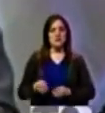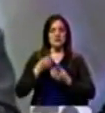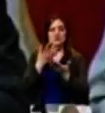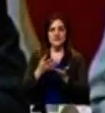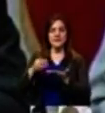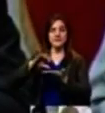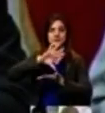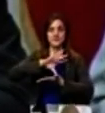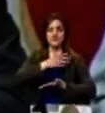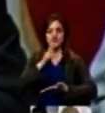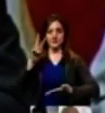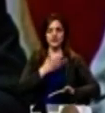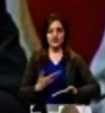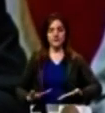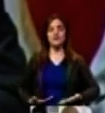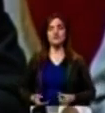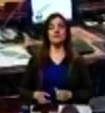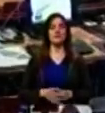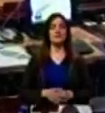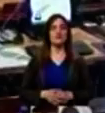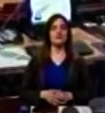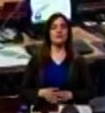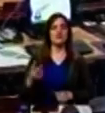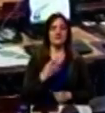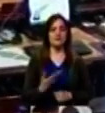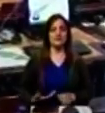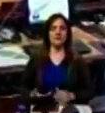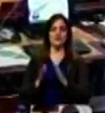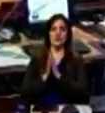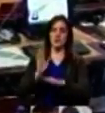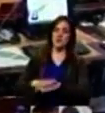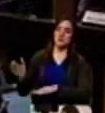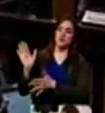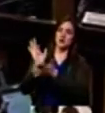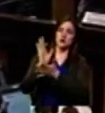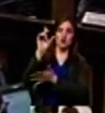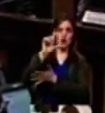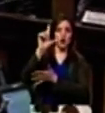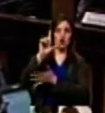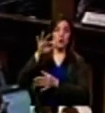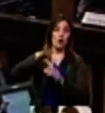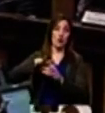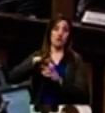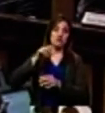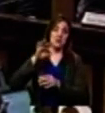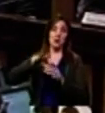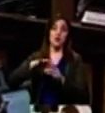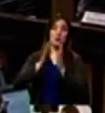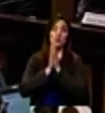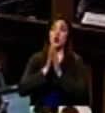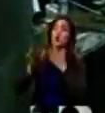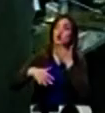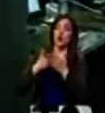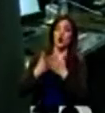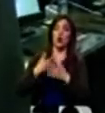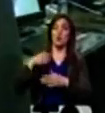al presidente y vicepresidente de la Asamblea. Este último habría pedido su comparecencia el lunes, aunque su voto fue negativo cuando solicitaron lo